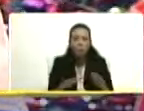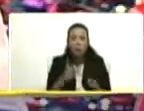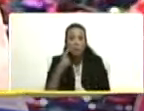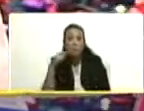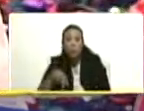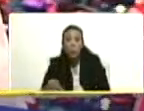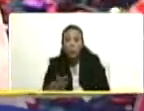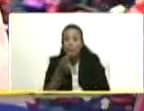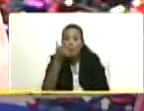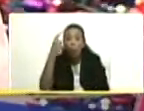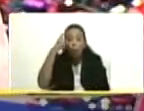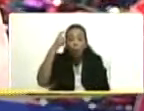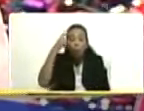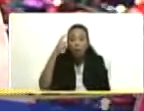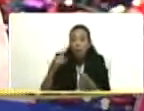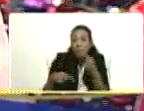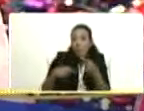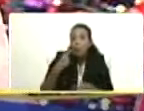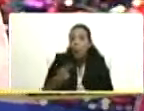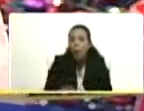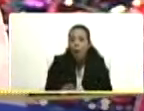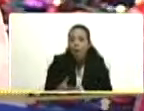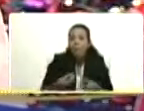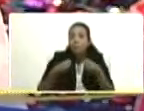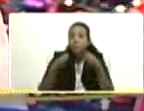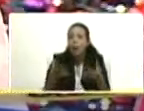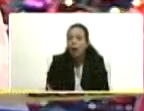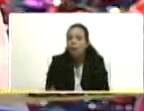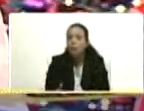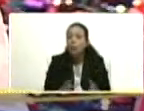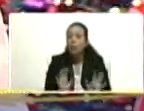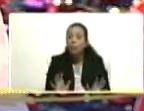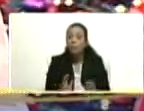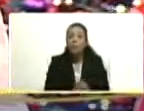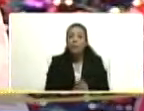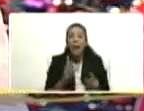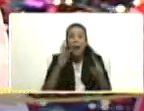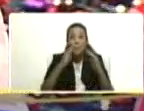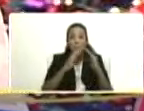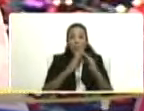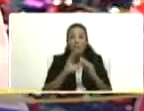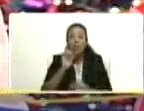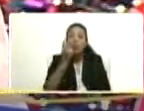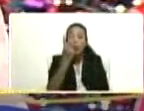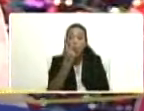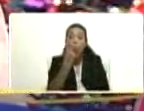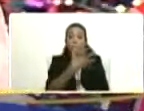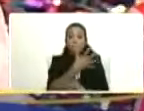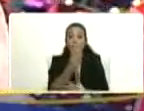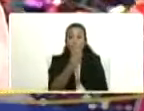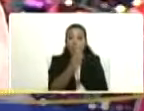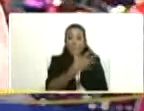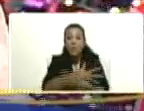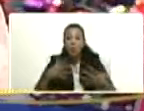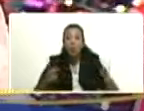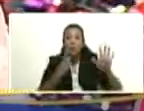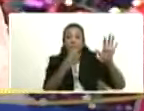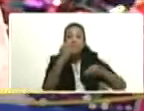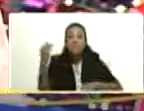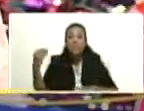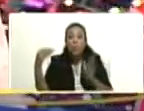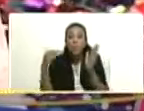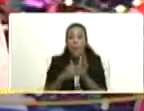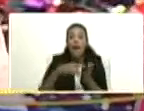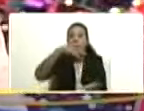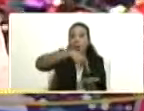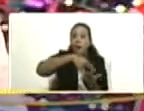pasado pocos días y entregamos la vivienda 2.600.000 en